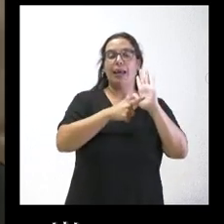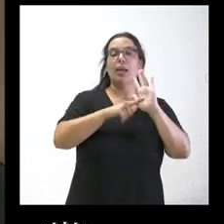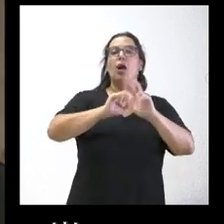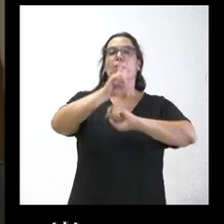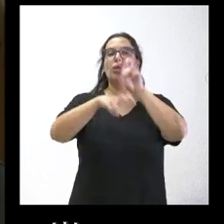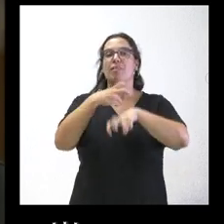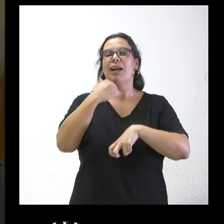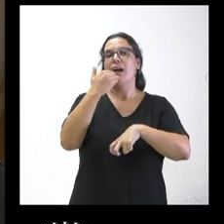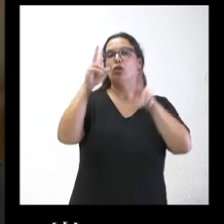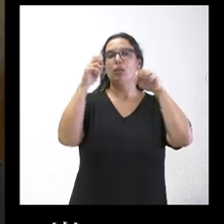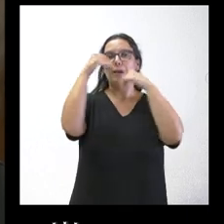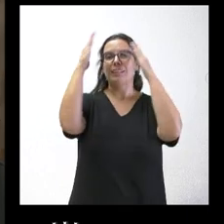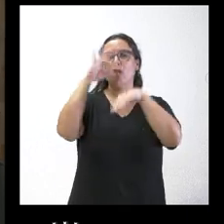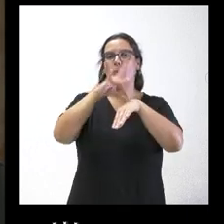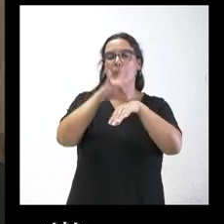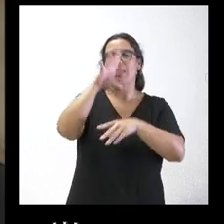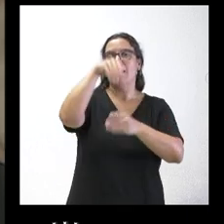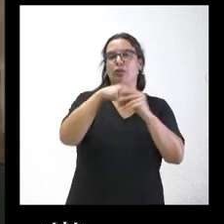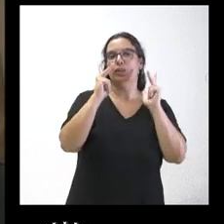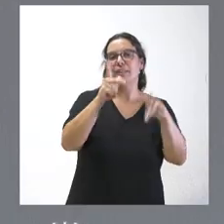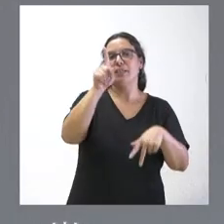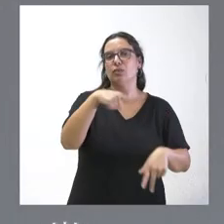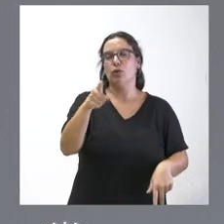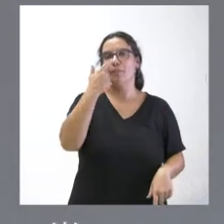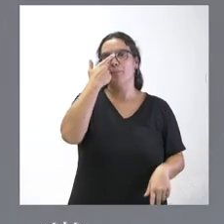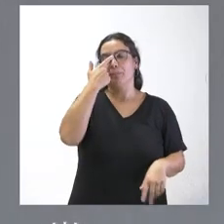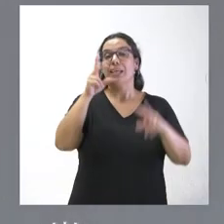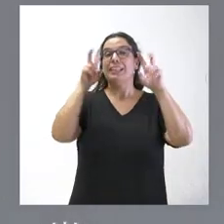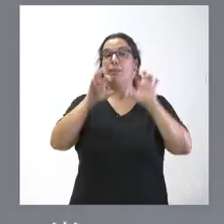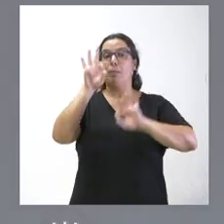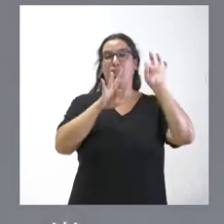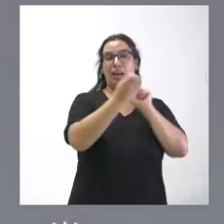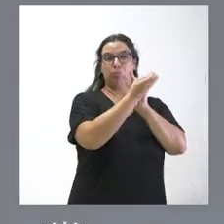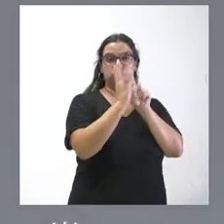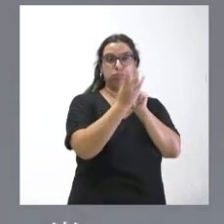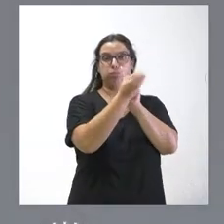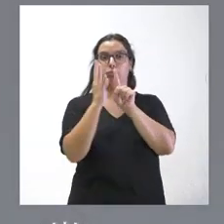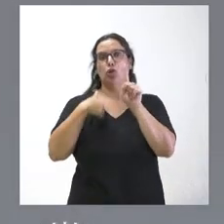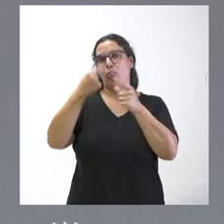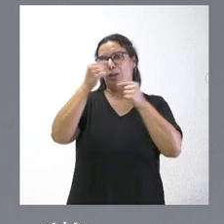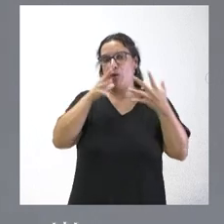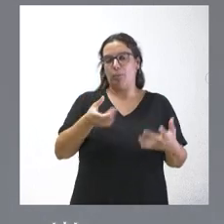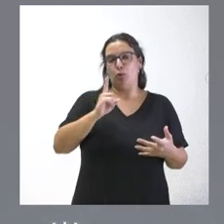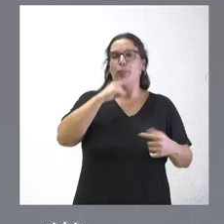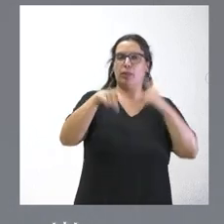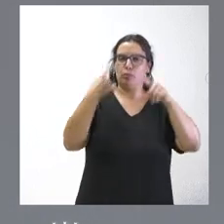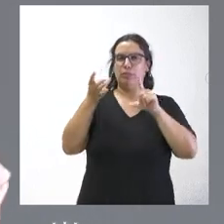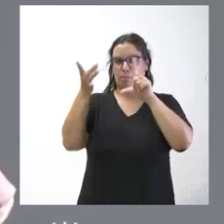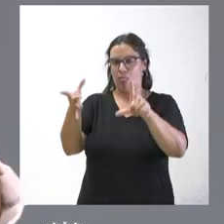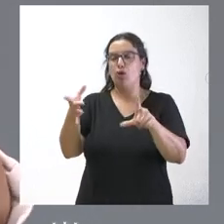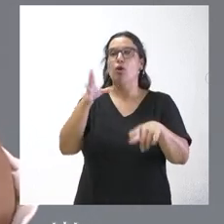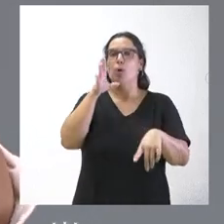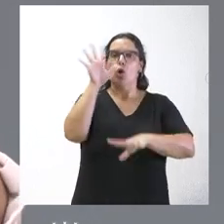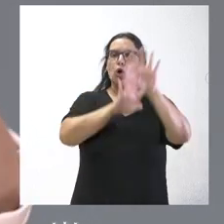médica de las personas que viven Sí el tema de ratios los datos ahora mismo no los tengo aquí os los facilitan porque es